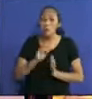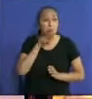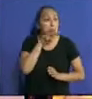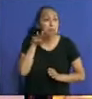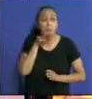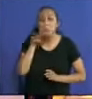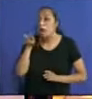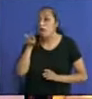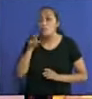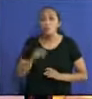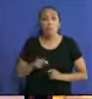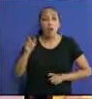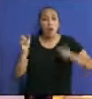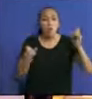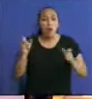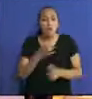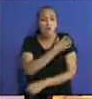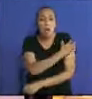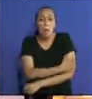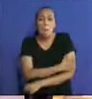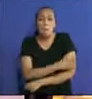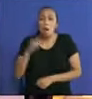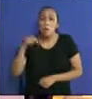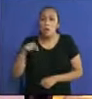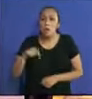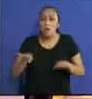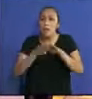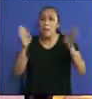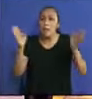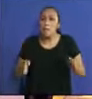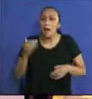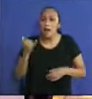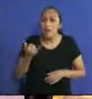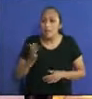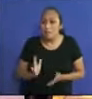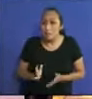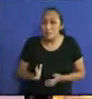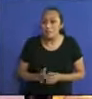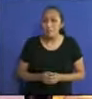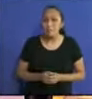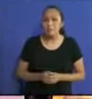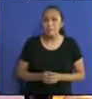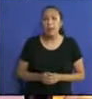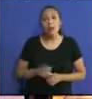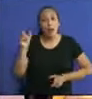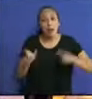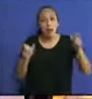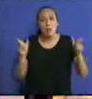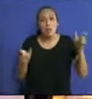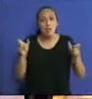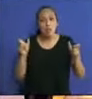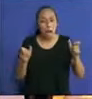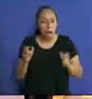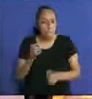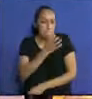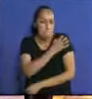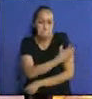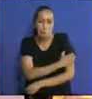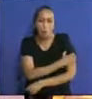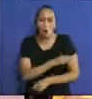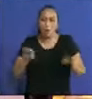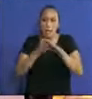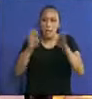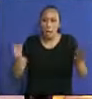en nuestra mesa esta noche. Son los predilectos de Jesús que nos recibirán un día en